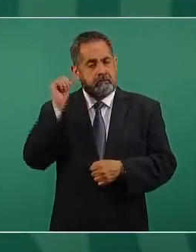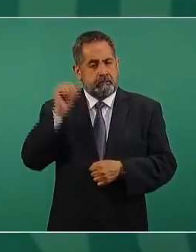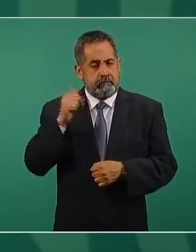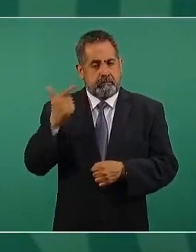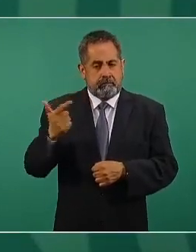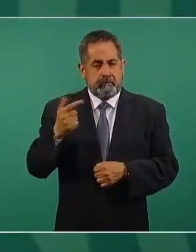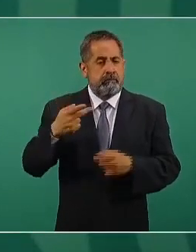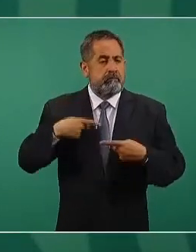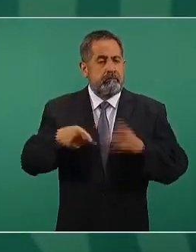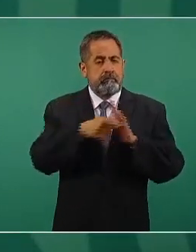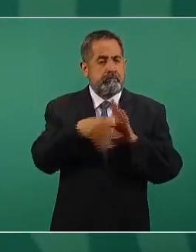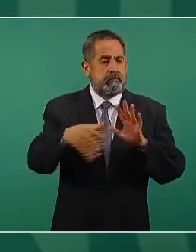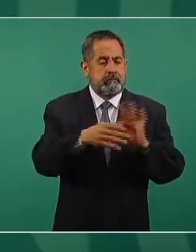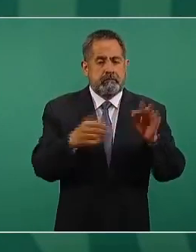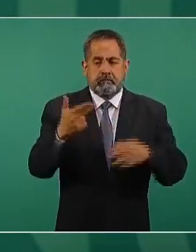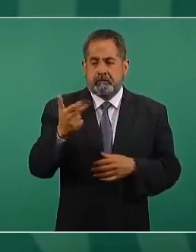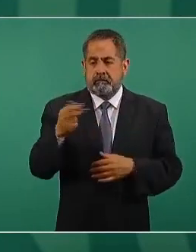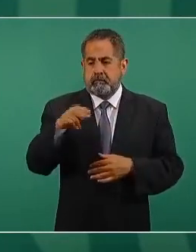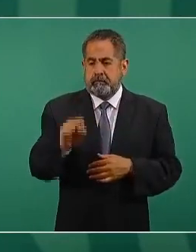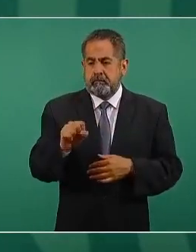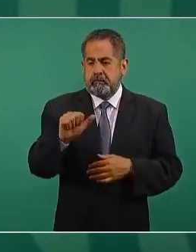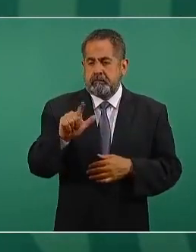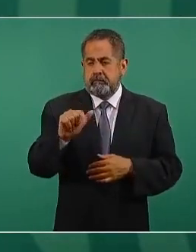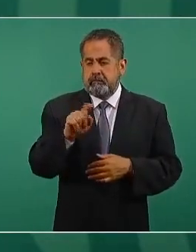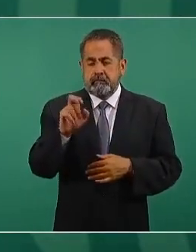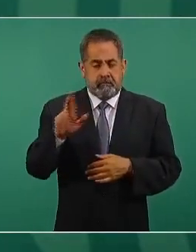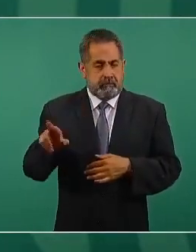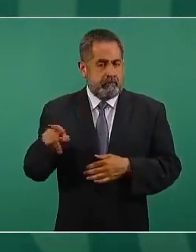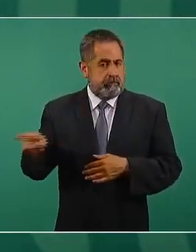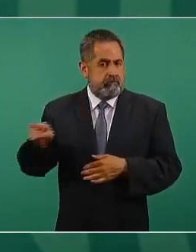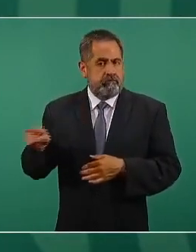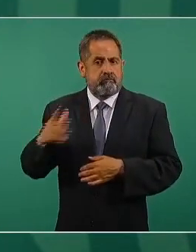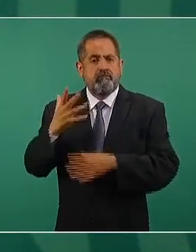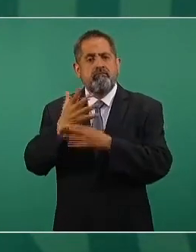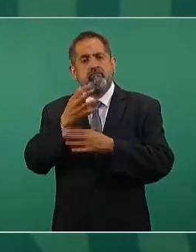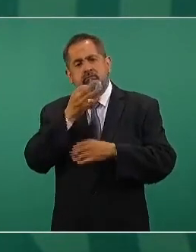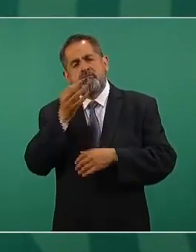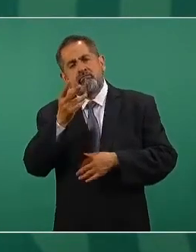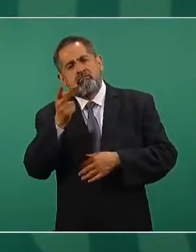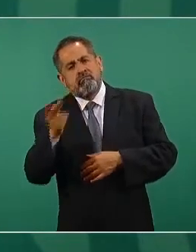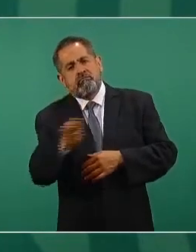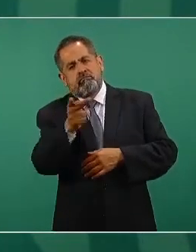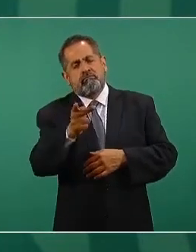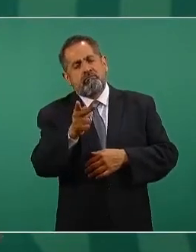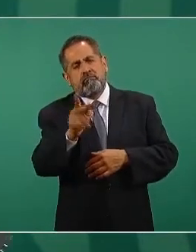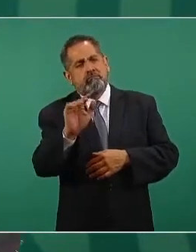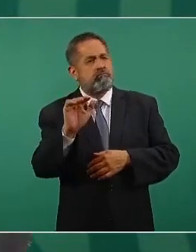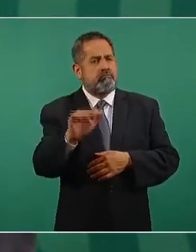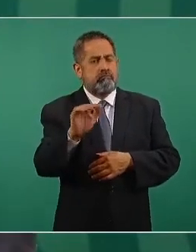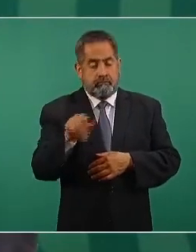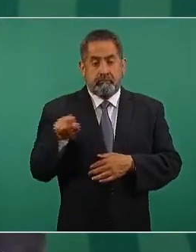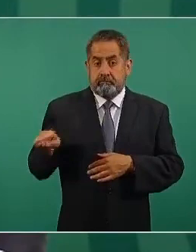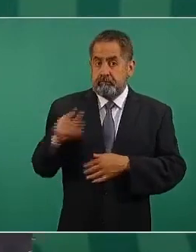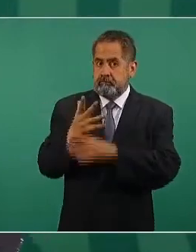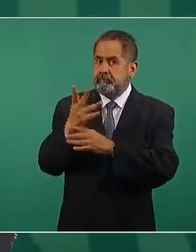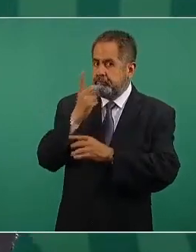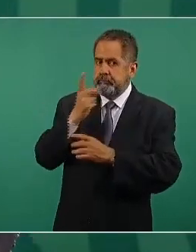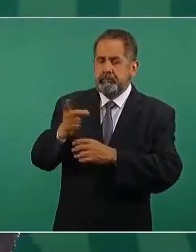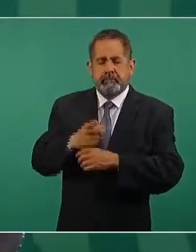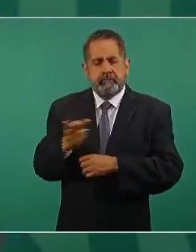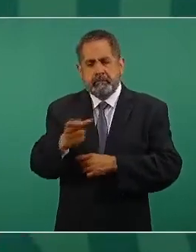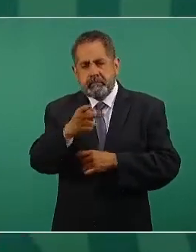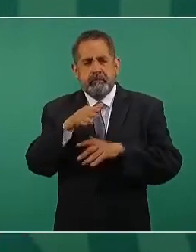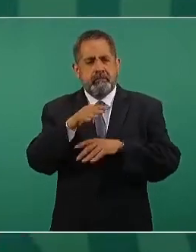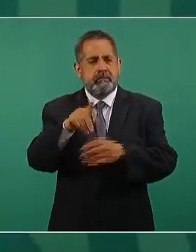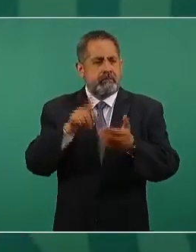el periodista Hans Salazar, de Noticiero en Redes, hizo una pregunta puntual sobre un tema de interés general